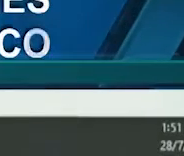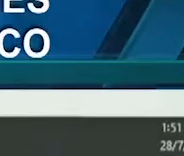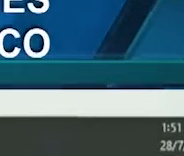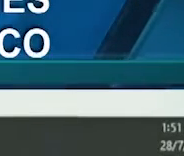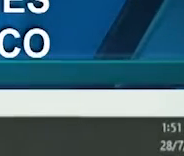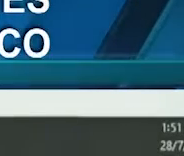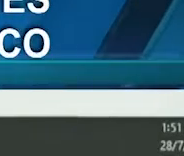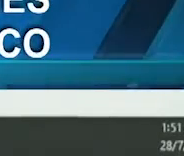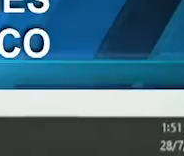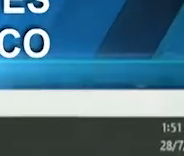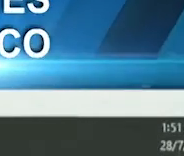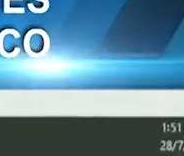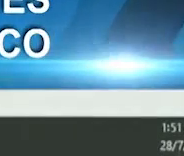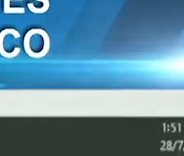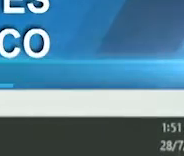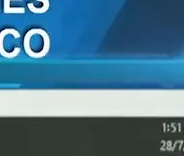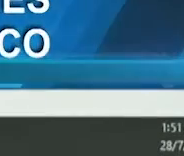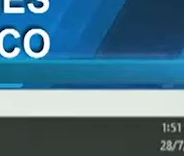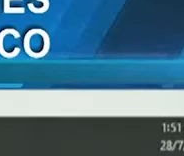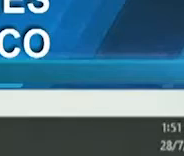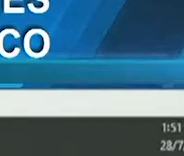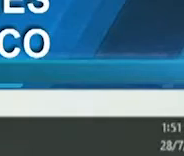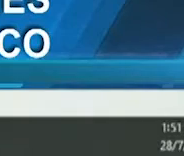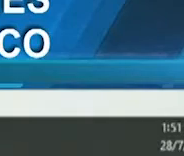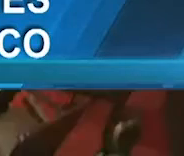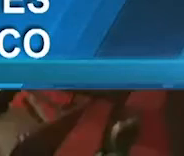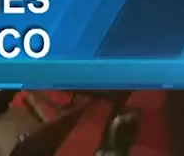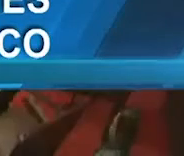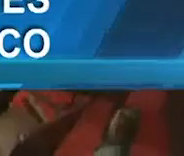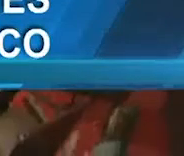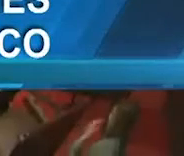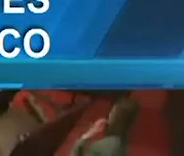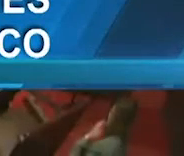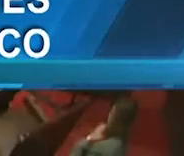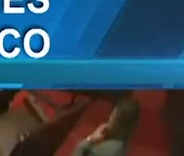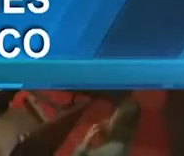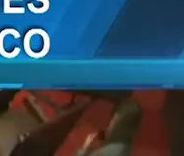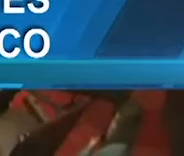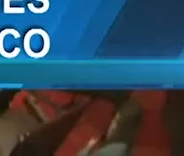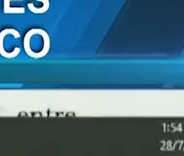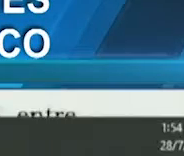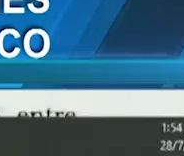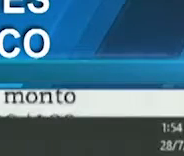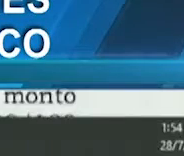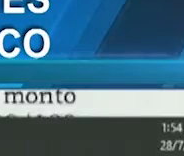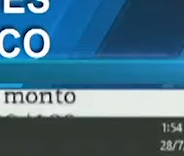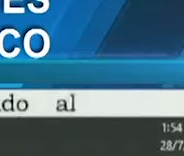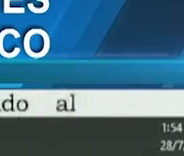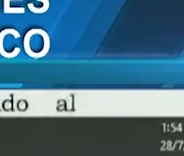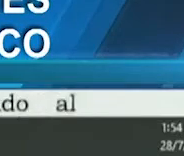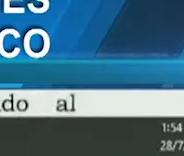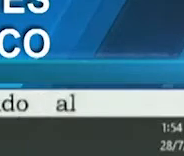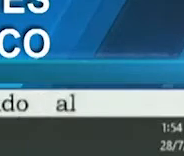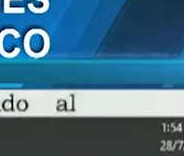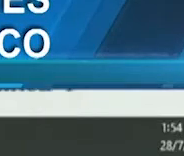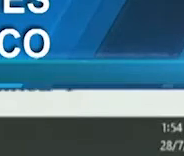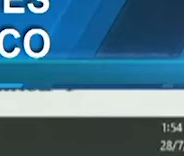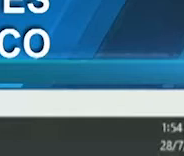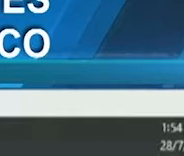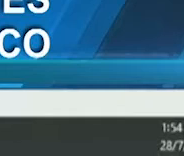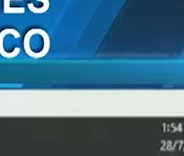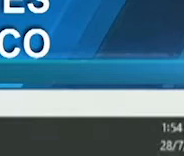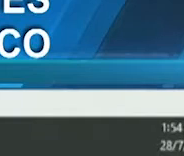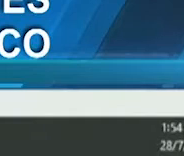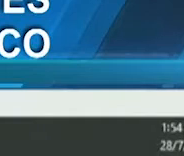a los fines de proceder a leer el informe favorable de la comisión de hacienda la iniciativa fue depositada por el poder ejecutivo el